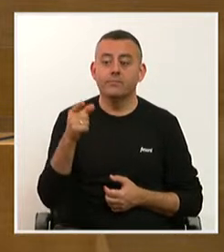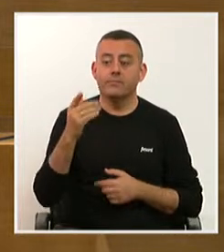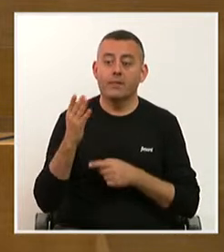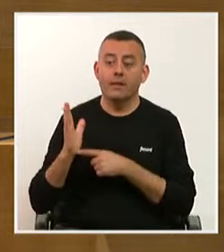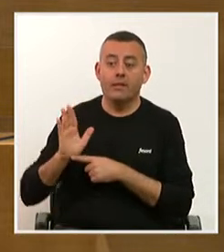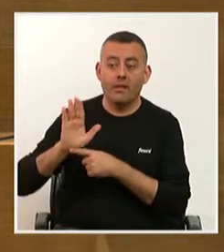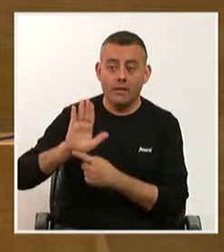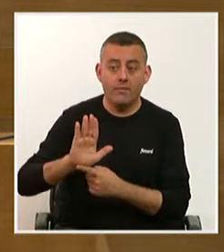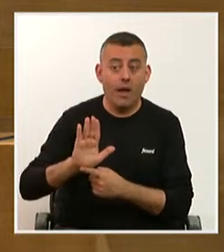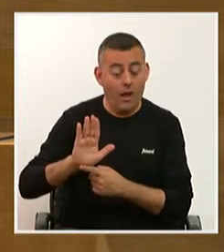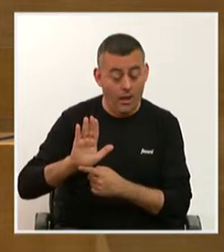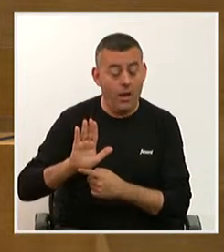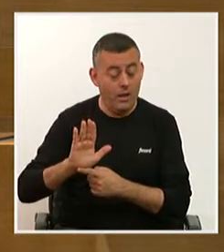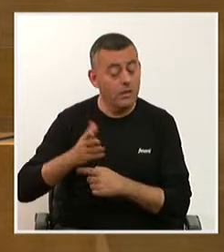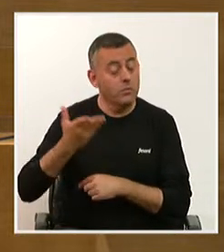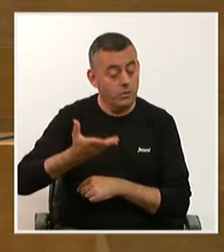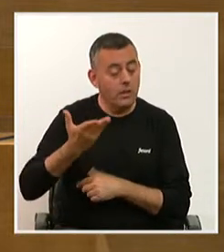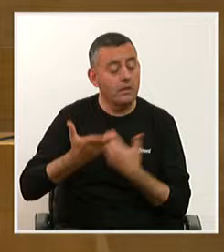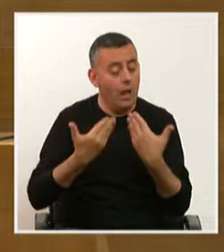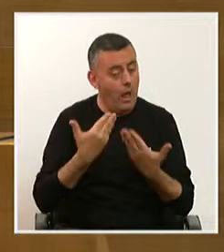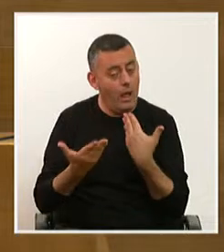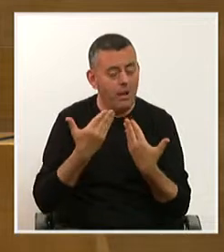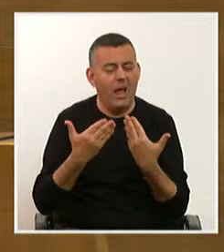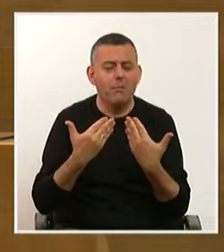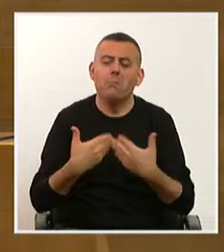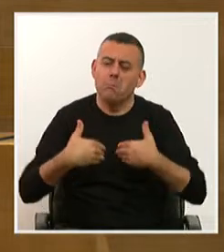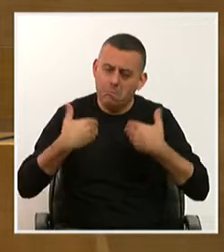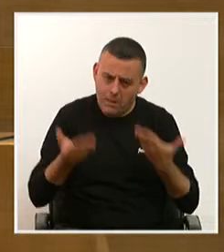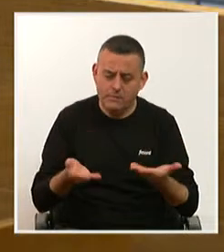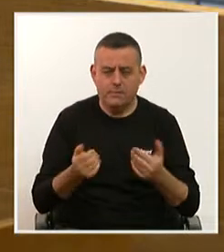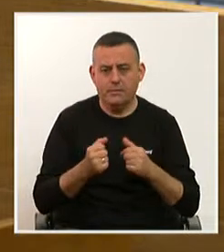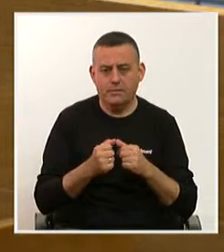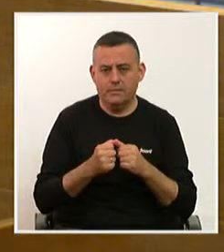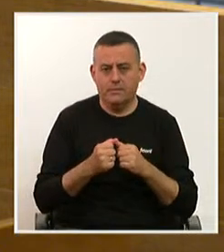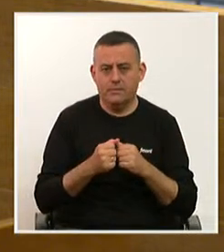parlar que parlar bueno pu